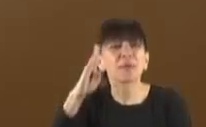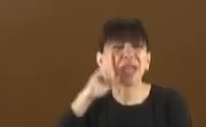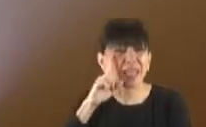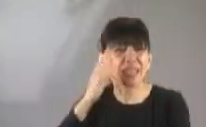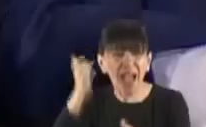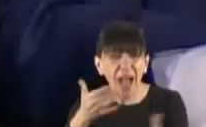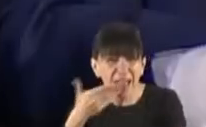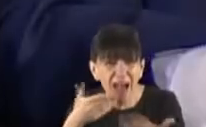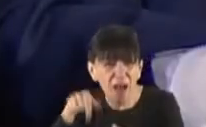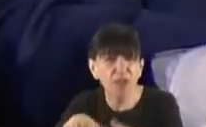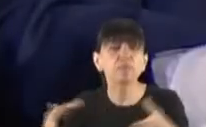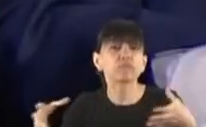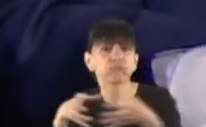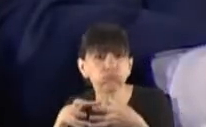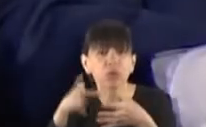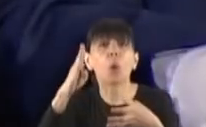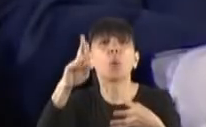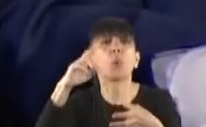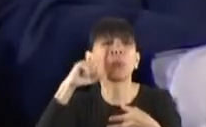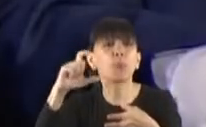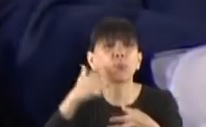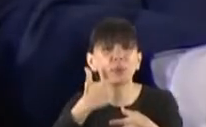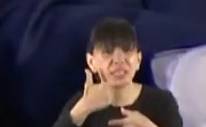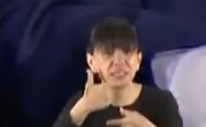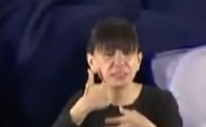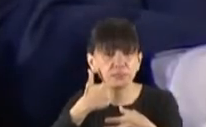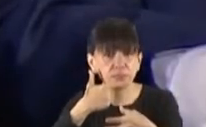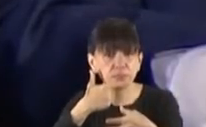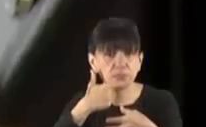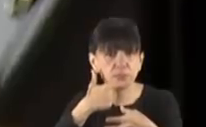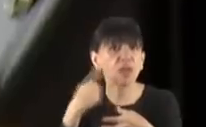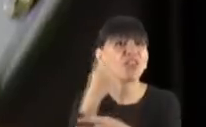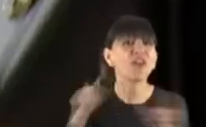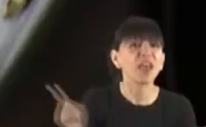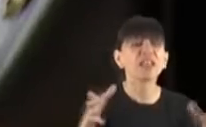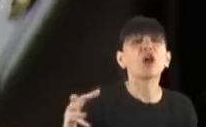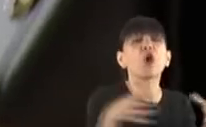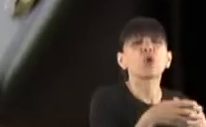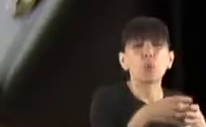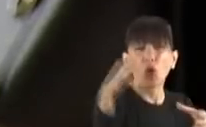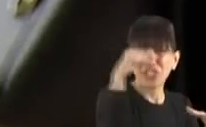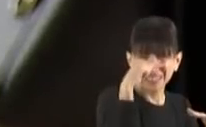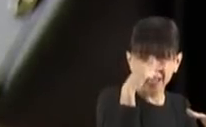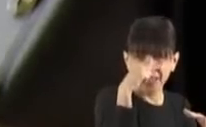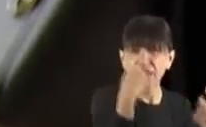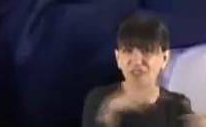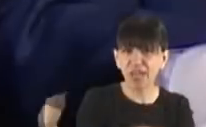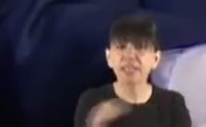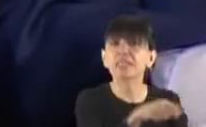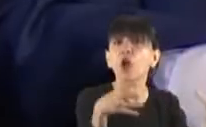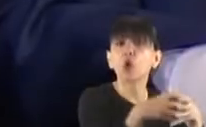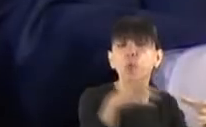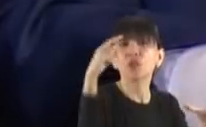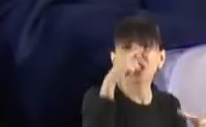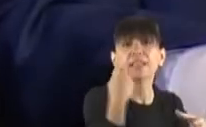que lo que representan el grupo de los 7, las 7 potencias industriales